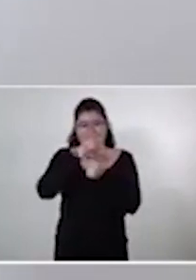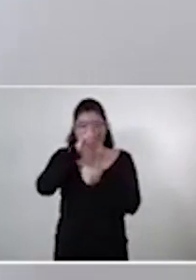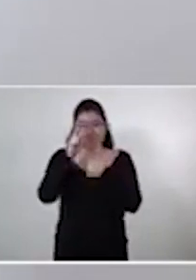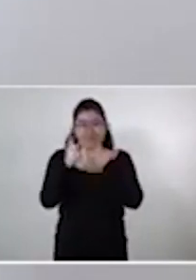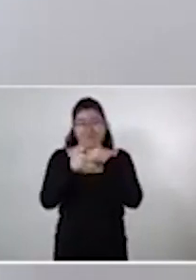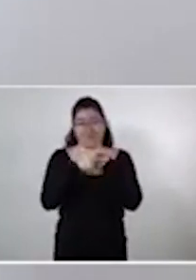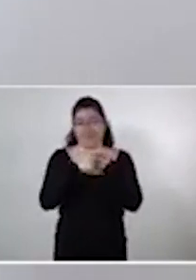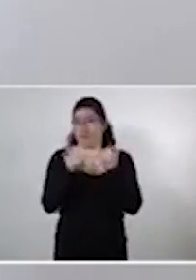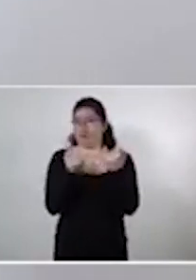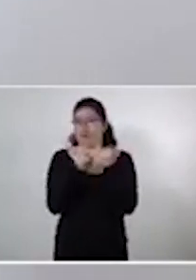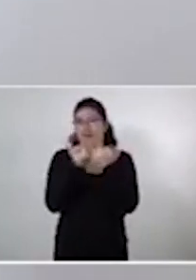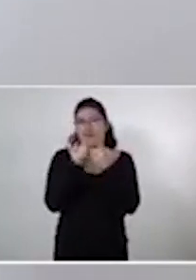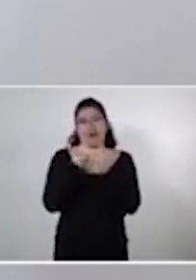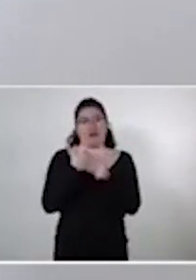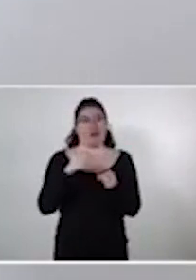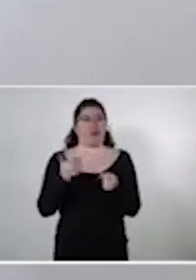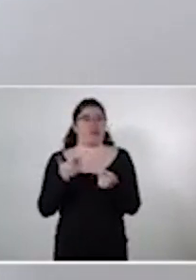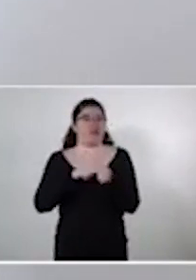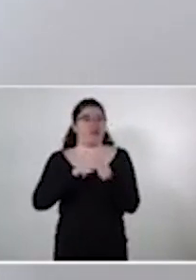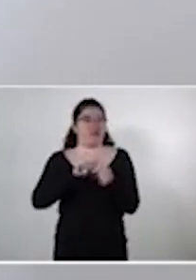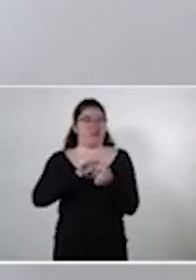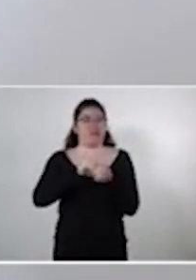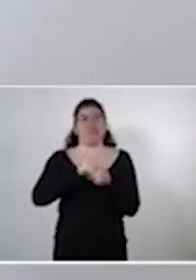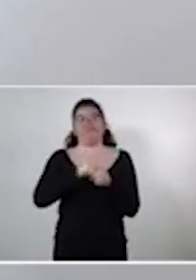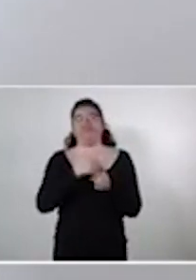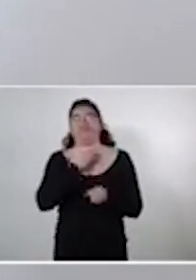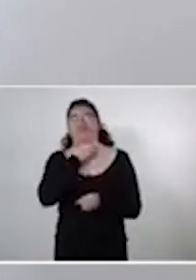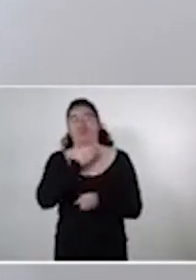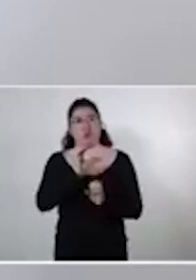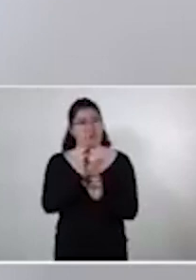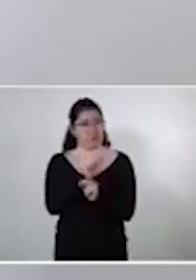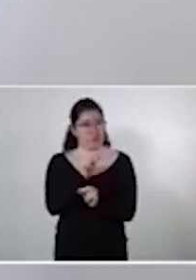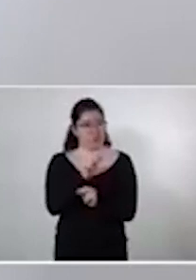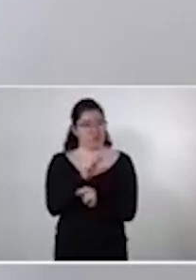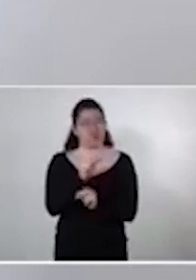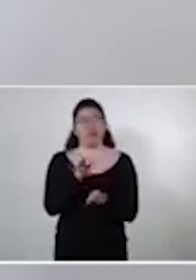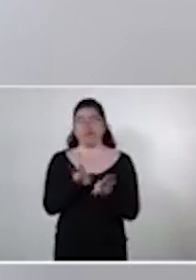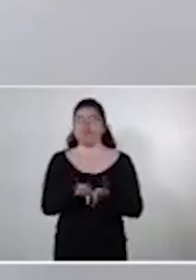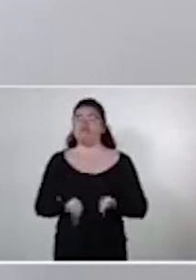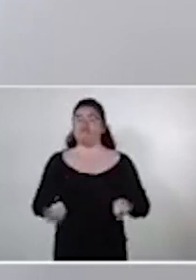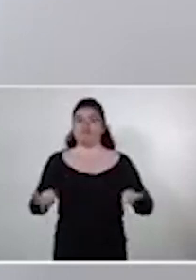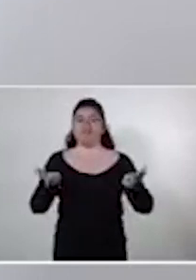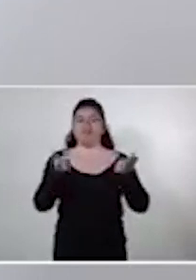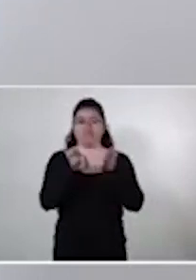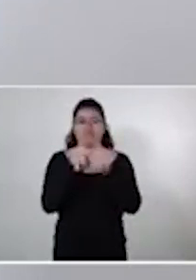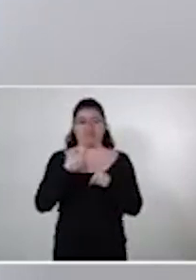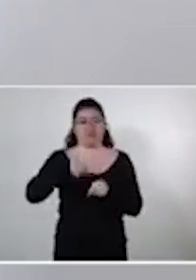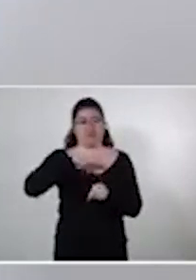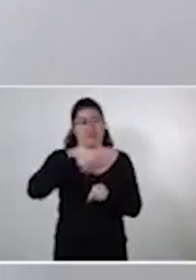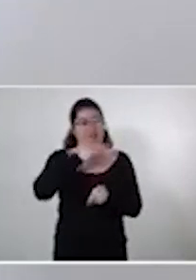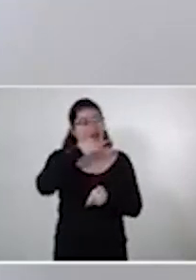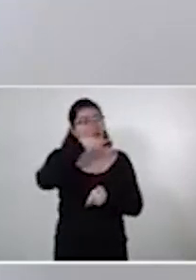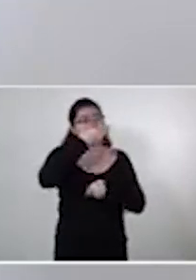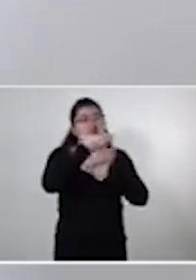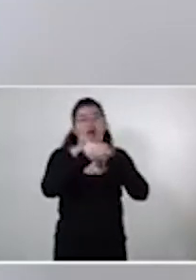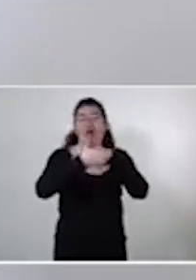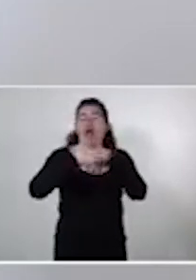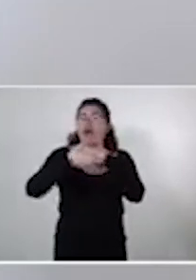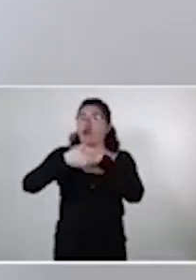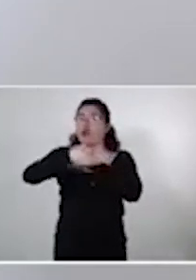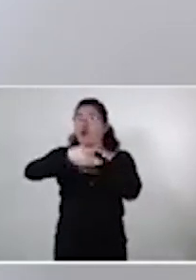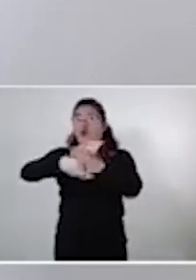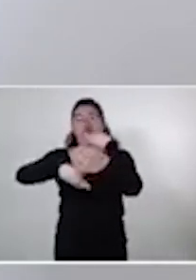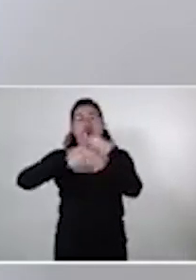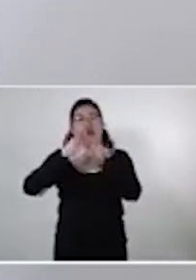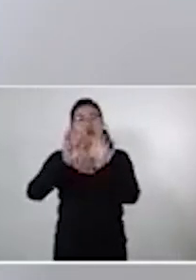llegar a la saturación hospitalaria, y es importante que pues no hagamos llamados que pueden